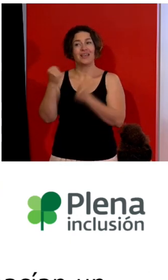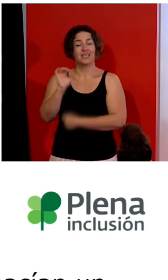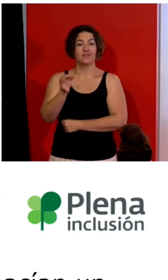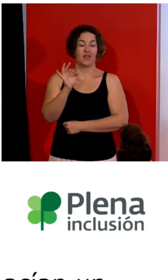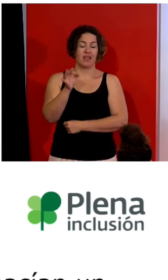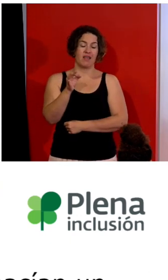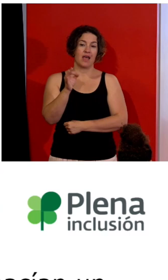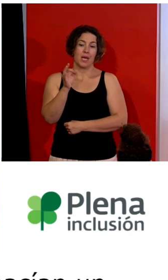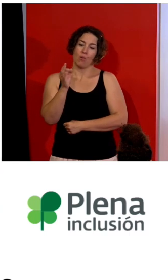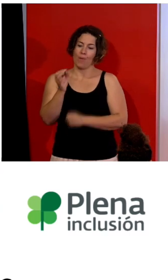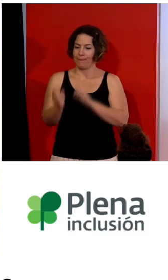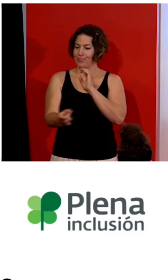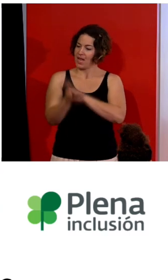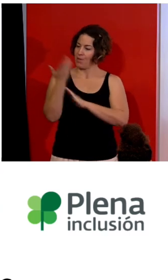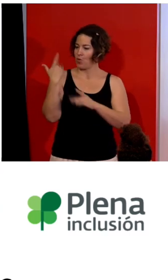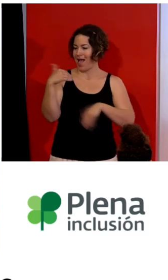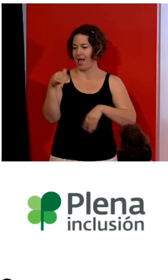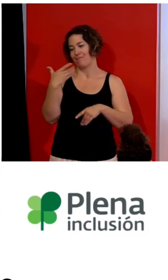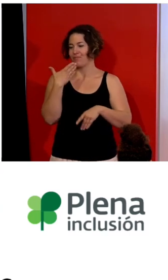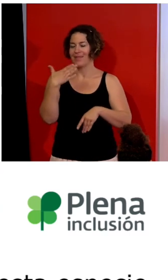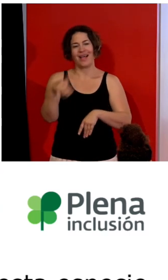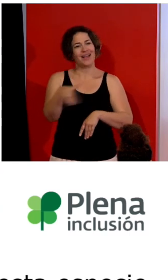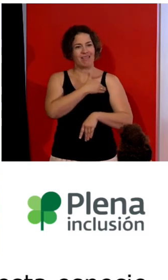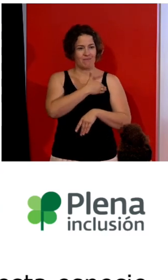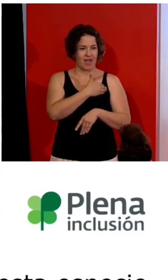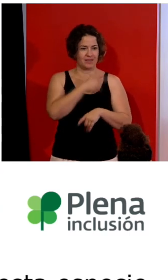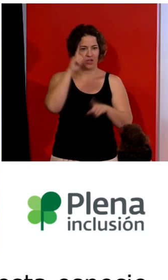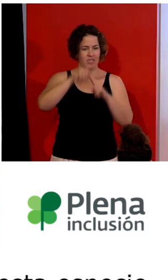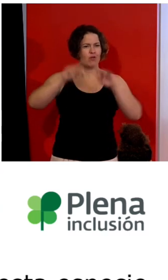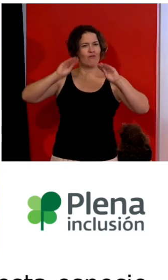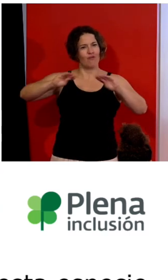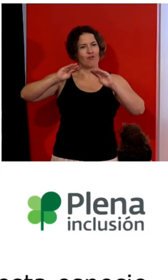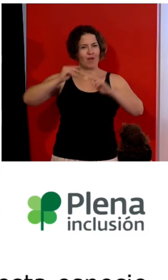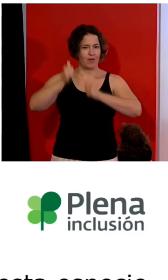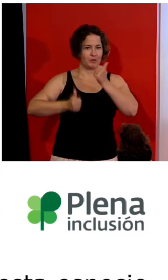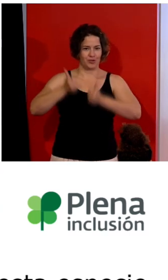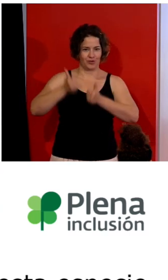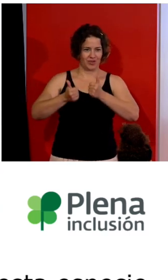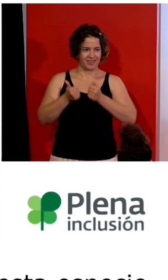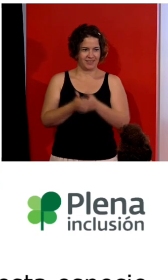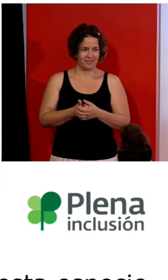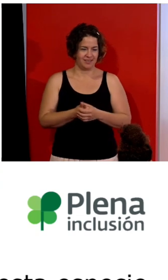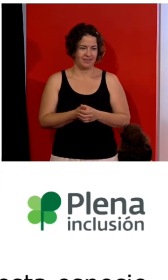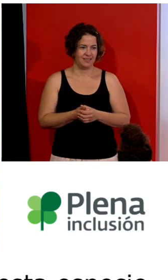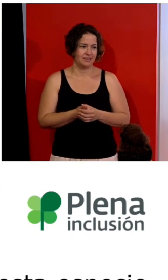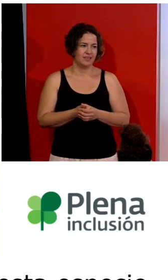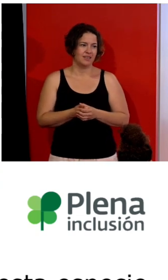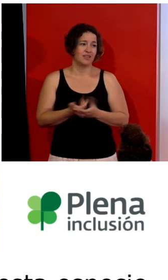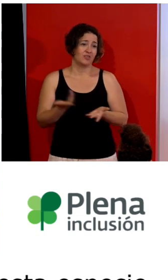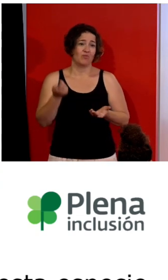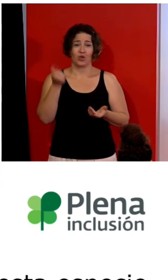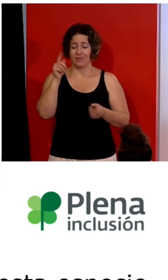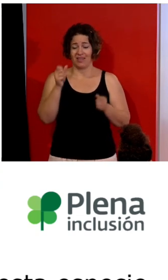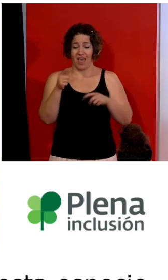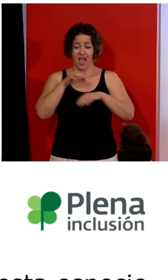sí que montaban esta especie de academias, ¿no? para formar a los opositores y bueno, pues ir orientándoles en